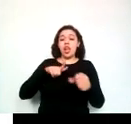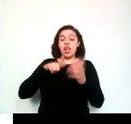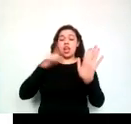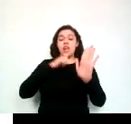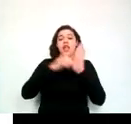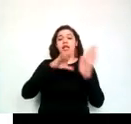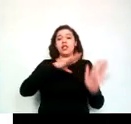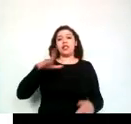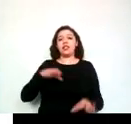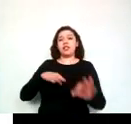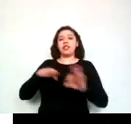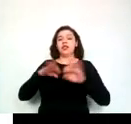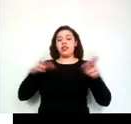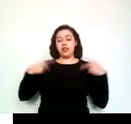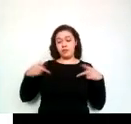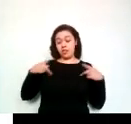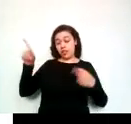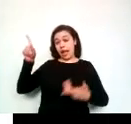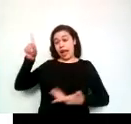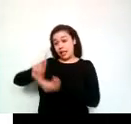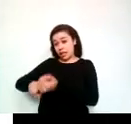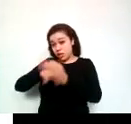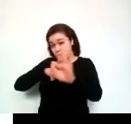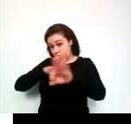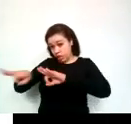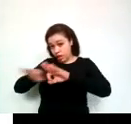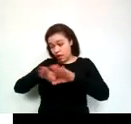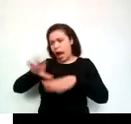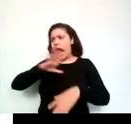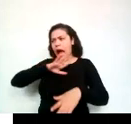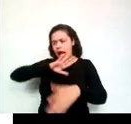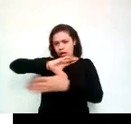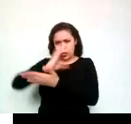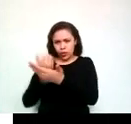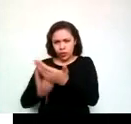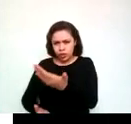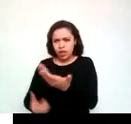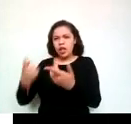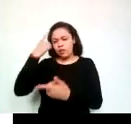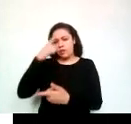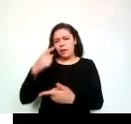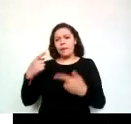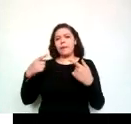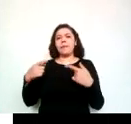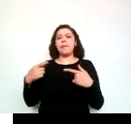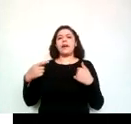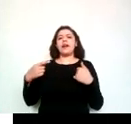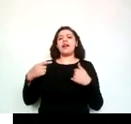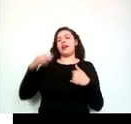como un trabajador, aquel que tiene un contrato de subordinación con la institución, ¿ok?